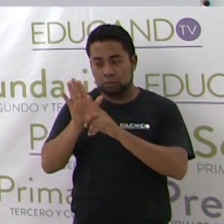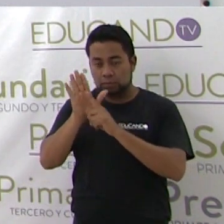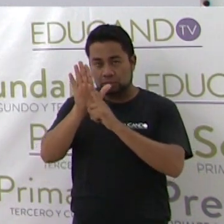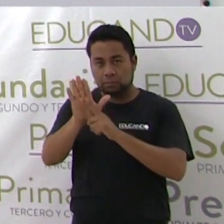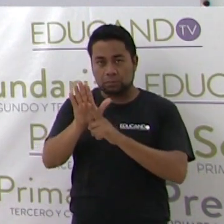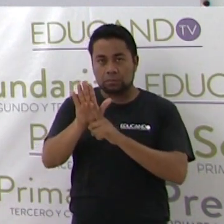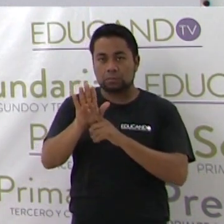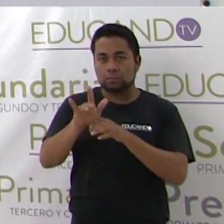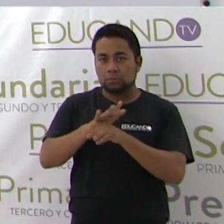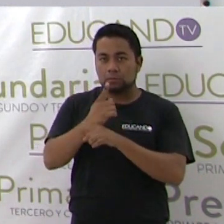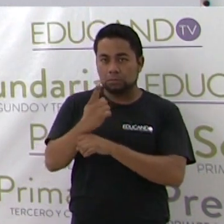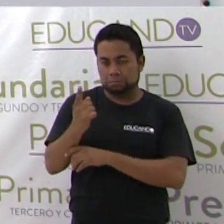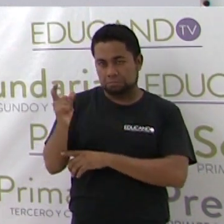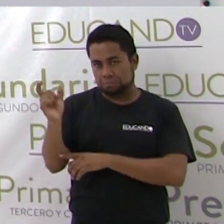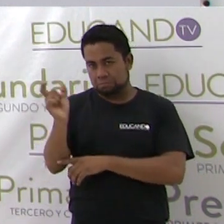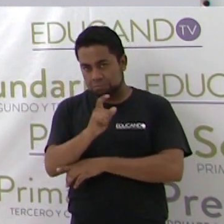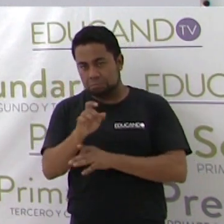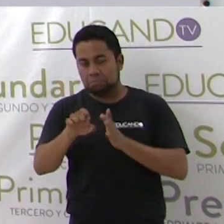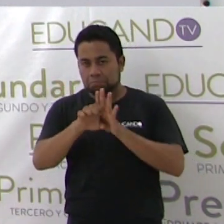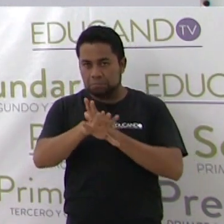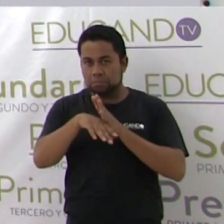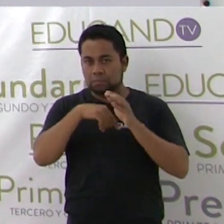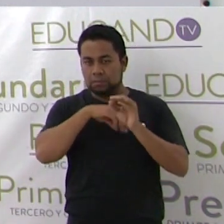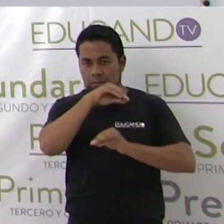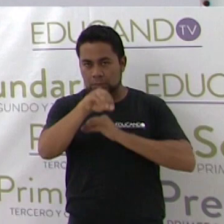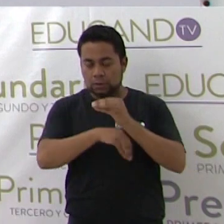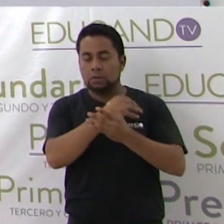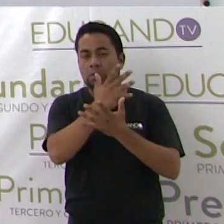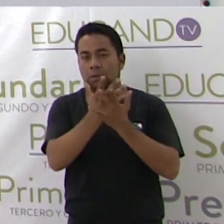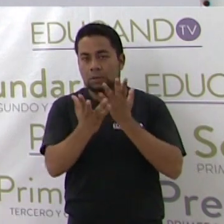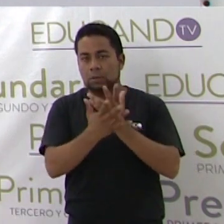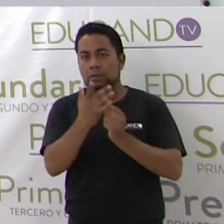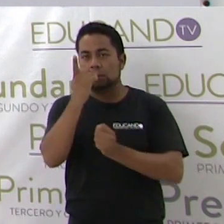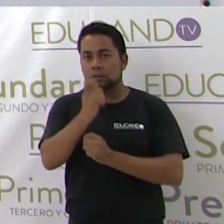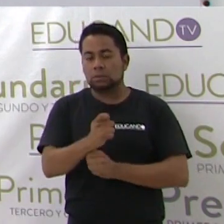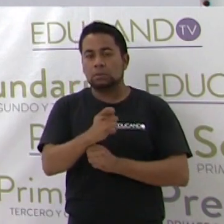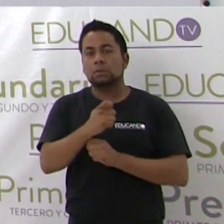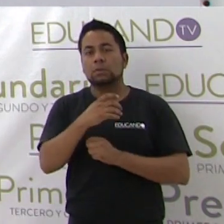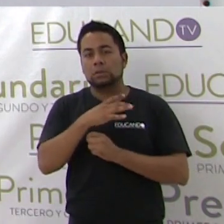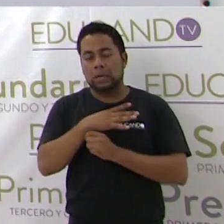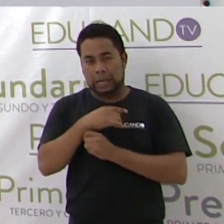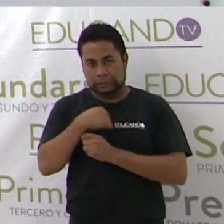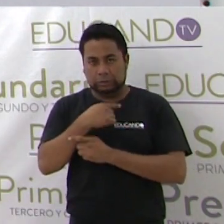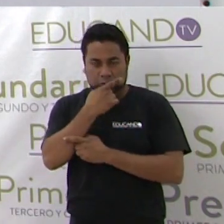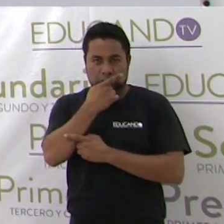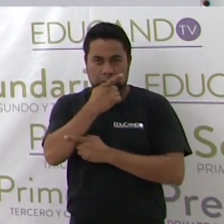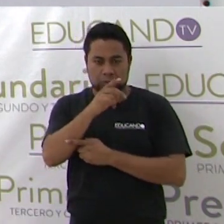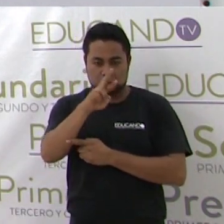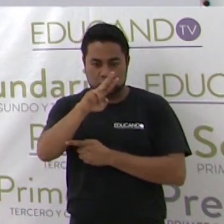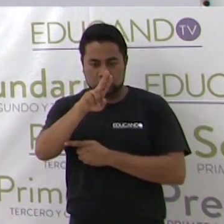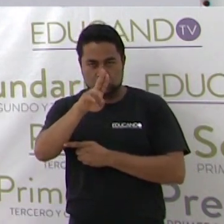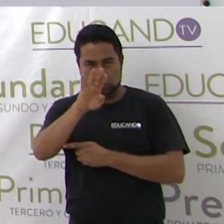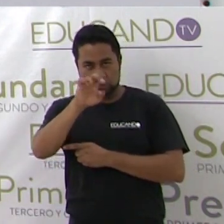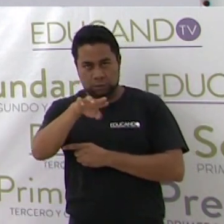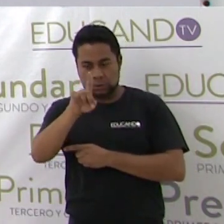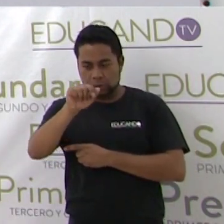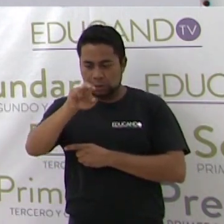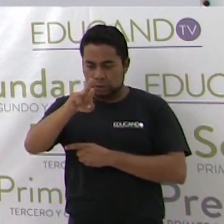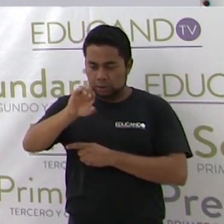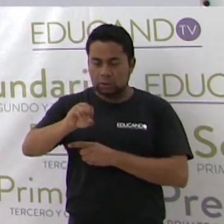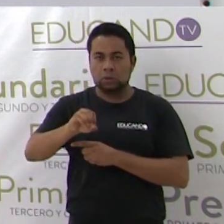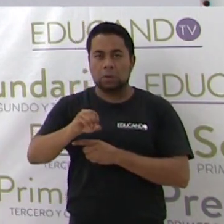al momento de haber puesto la acción, estamos diciendo que Rubén Darío vivió en